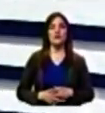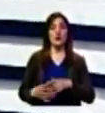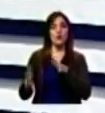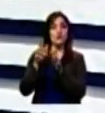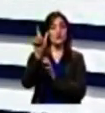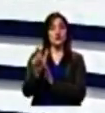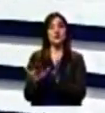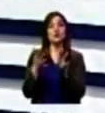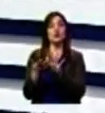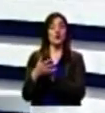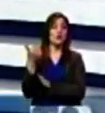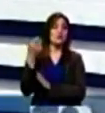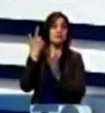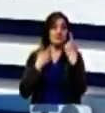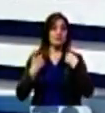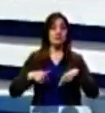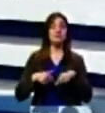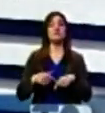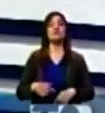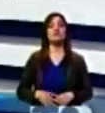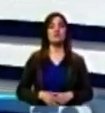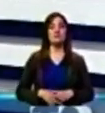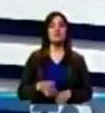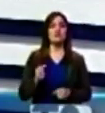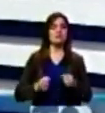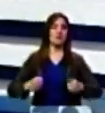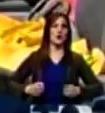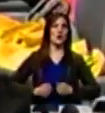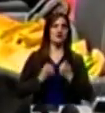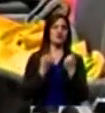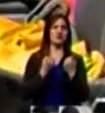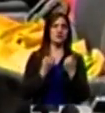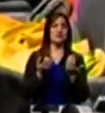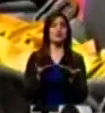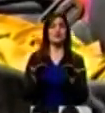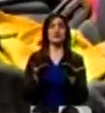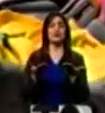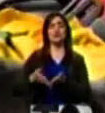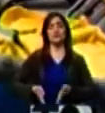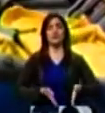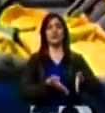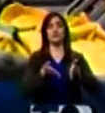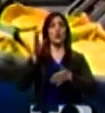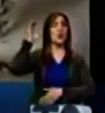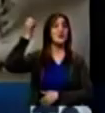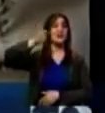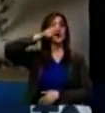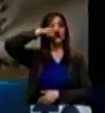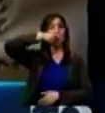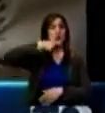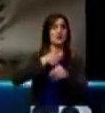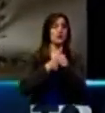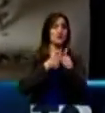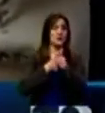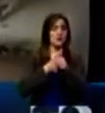Una persona fallecida y otra herida fue el resultado de un trágico accidente de tránsito registrado en la autopista Cuenca-Azogues, a pocos